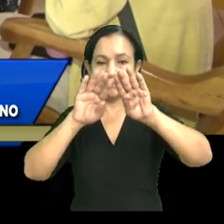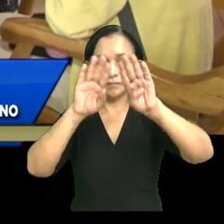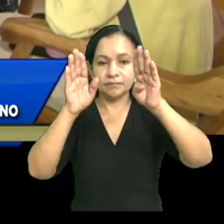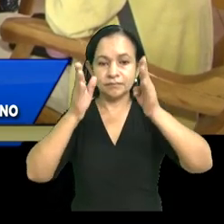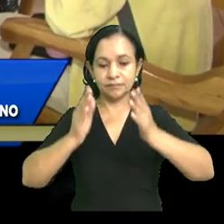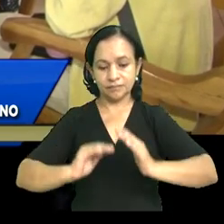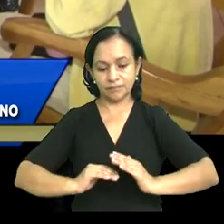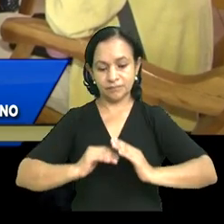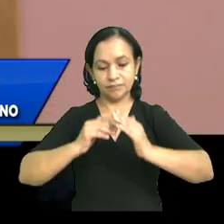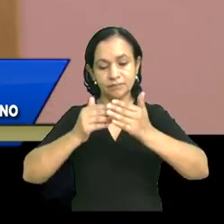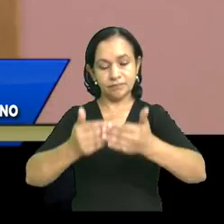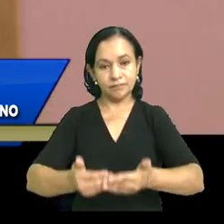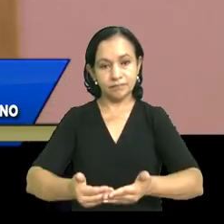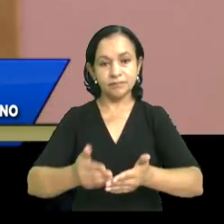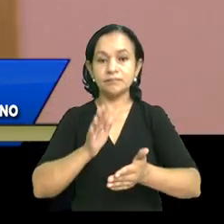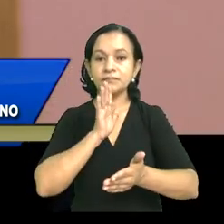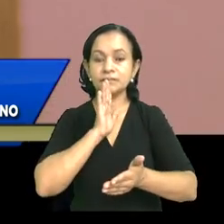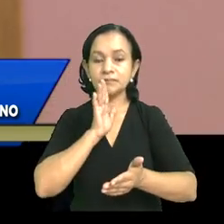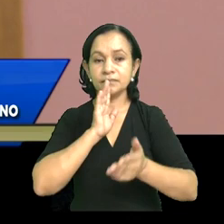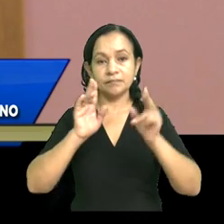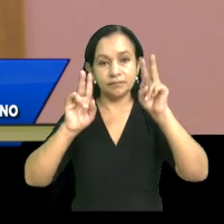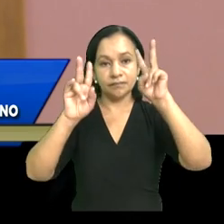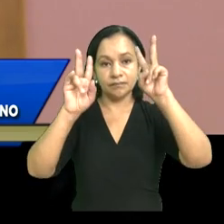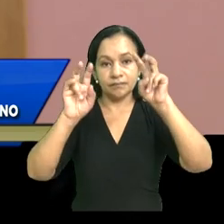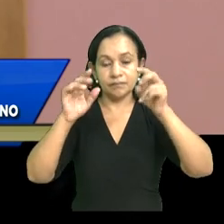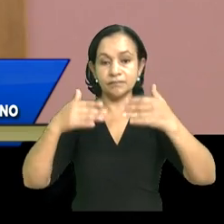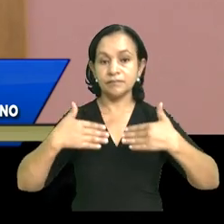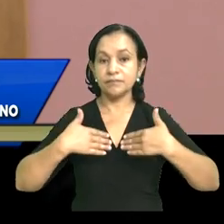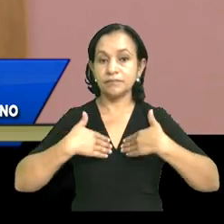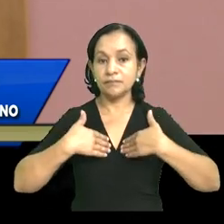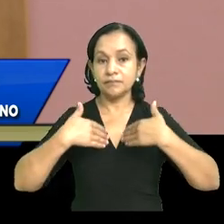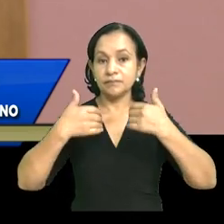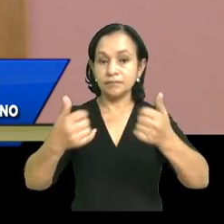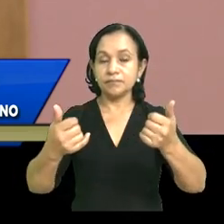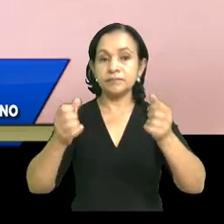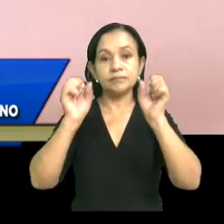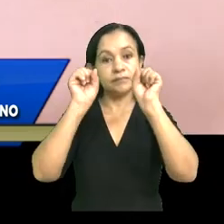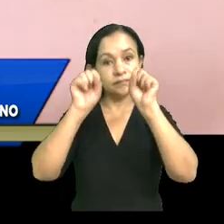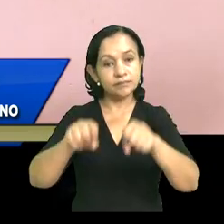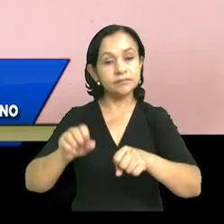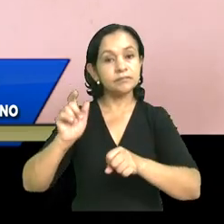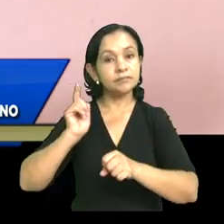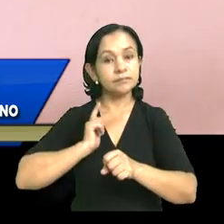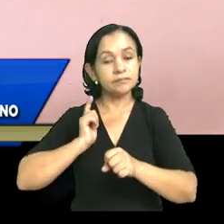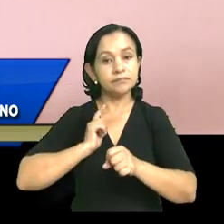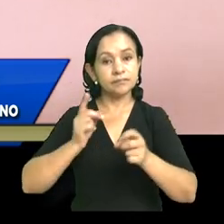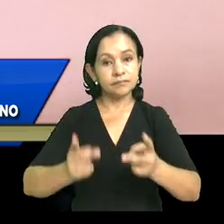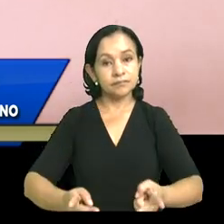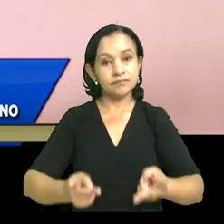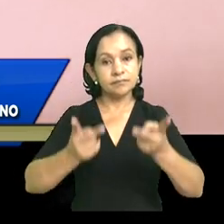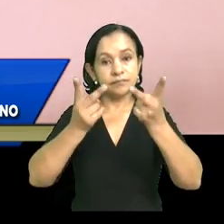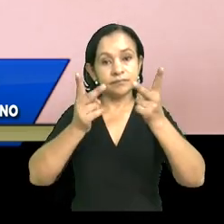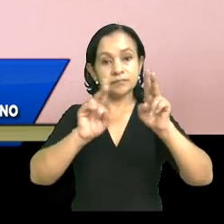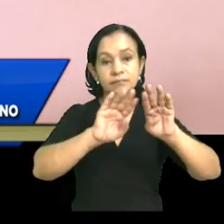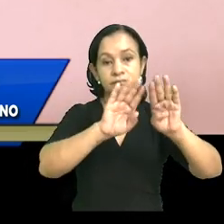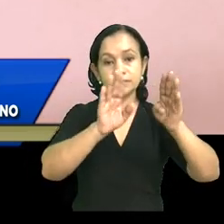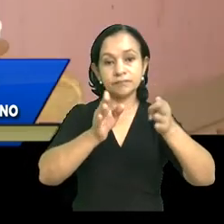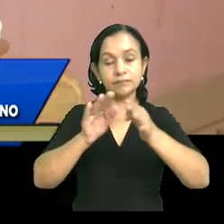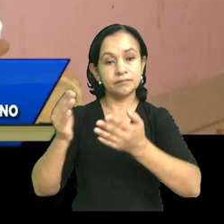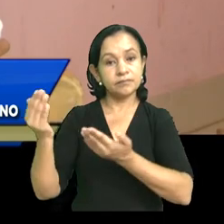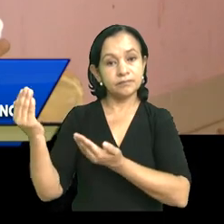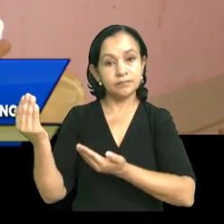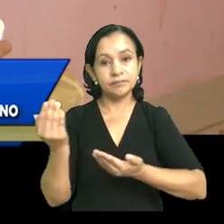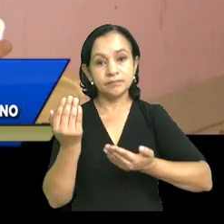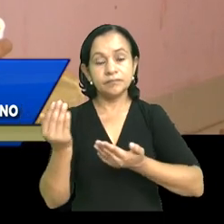dando los charlas sobre los temas de salud. ¿Para qué? Para garantizar la vida de la mujer y del bebé. Eso